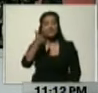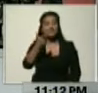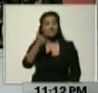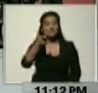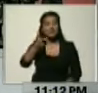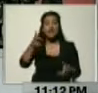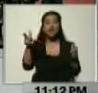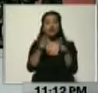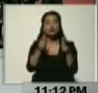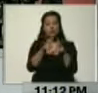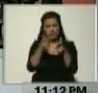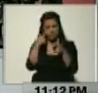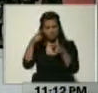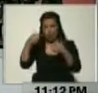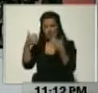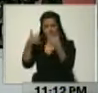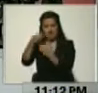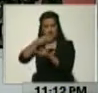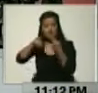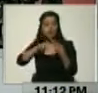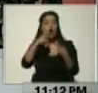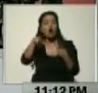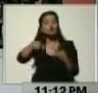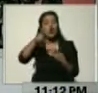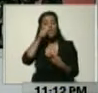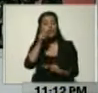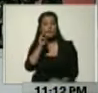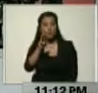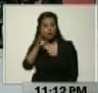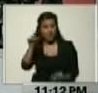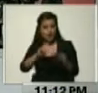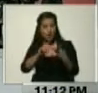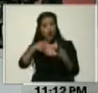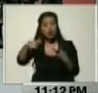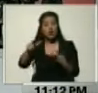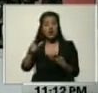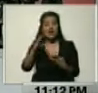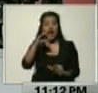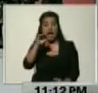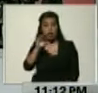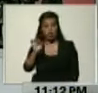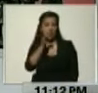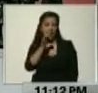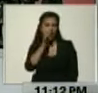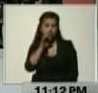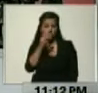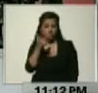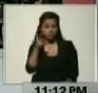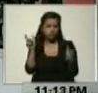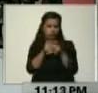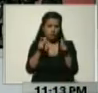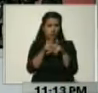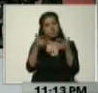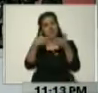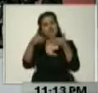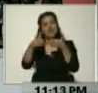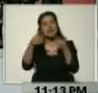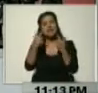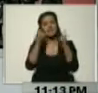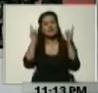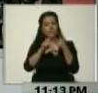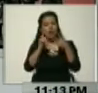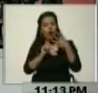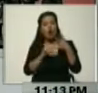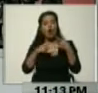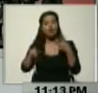de Conflictividad, Marino Alvarado de Provea, Carlos Nieto de la ONG de Maletín, Una Ventana por la Libertad, Mercedes de Freitas de